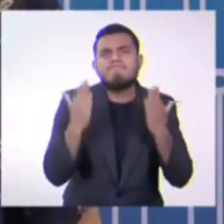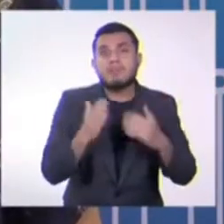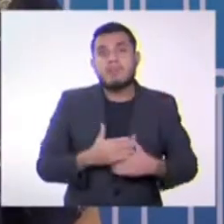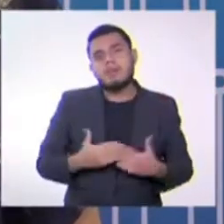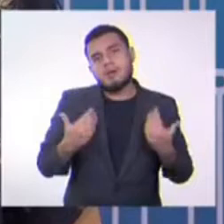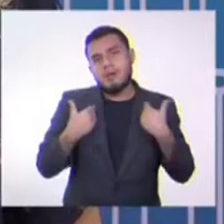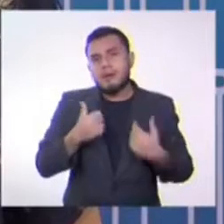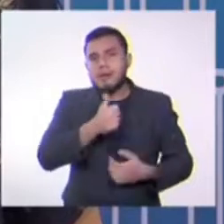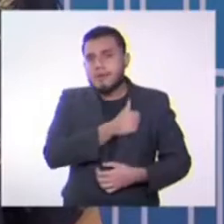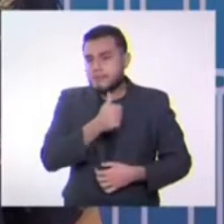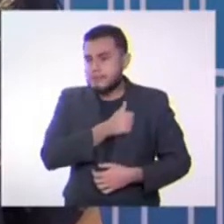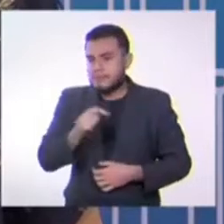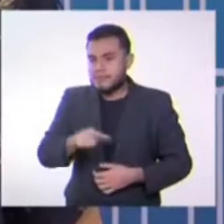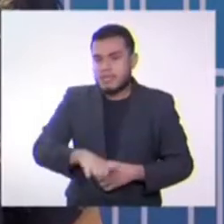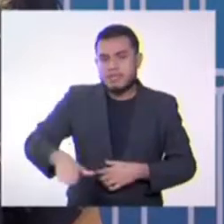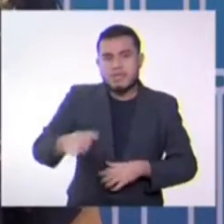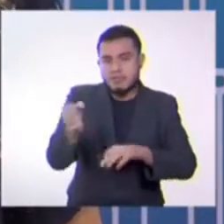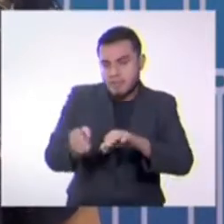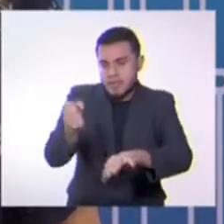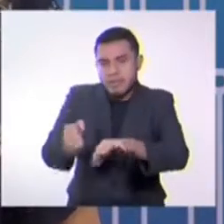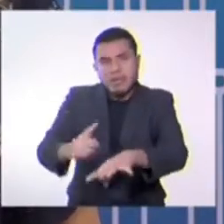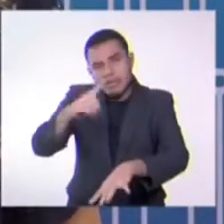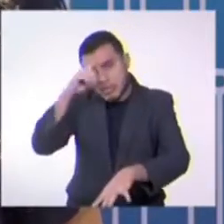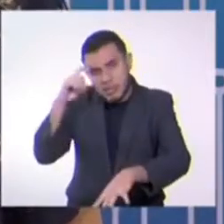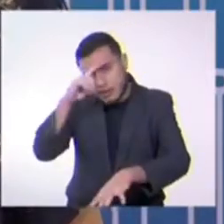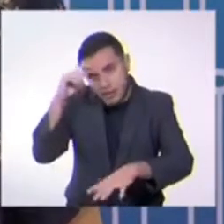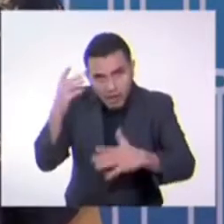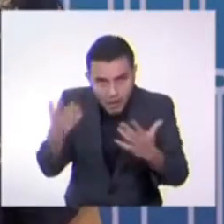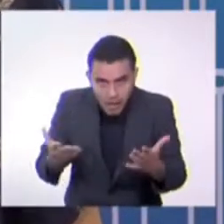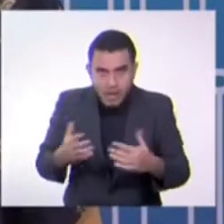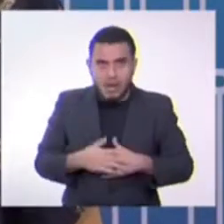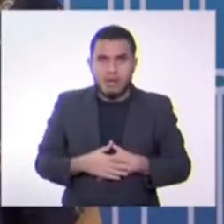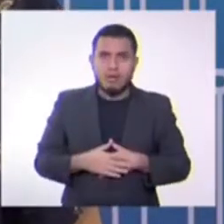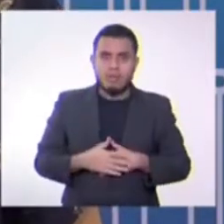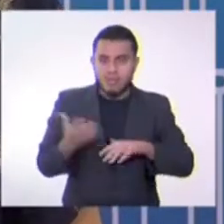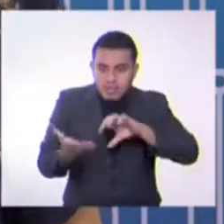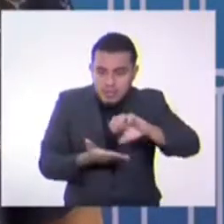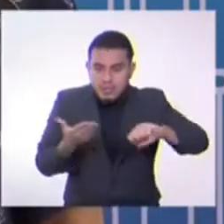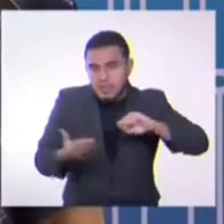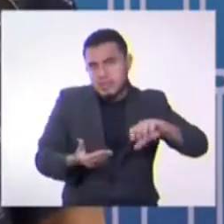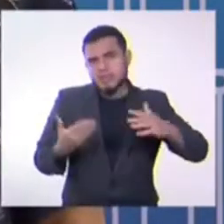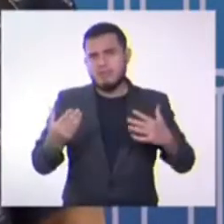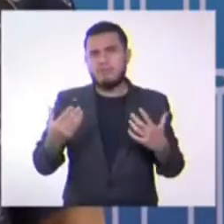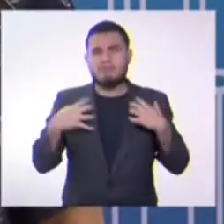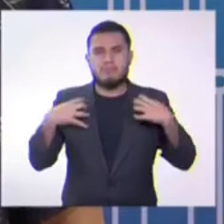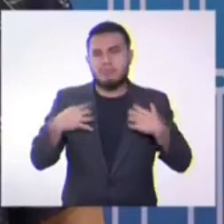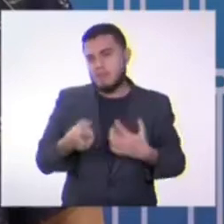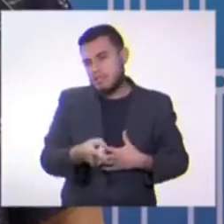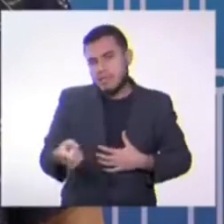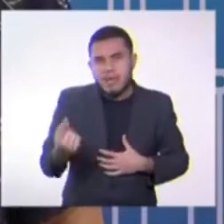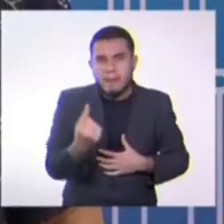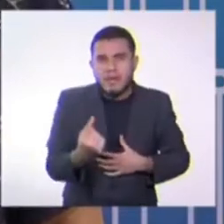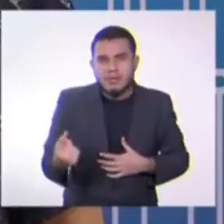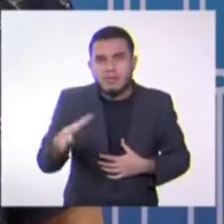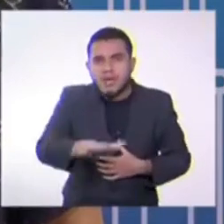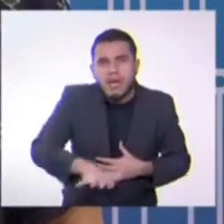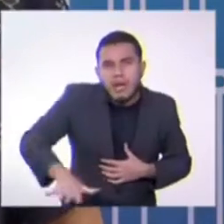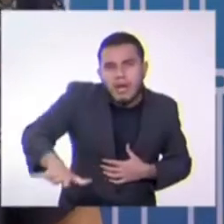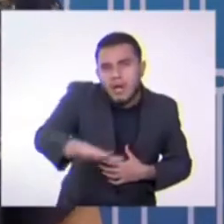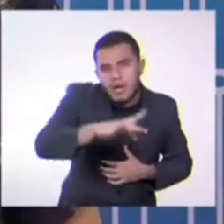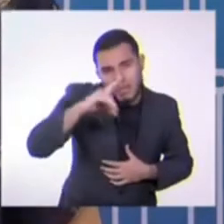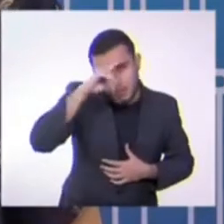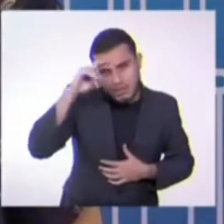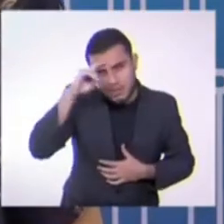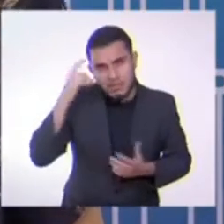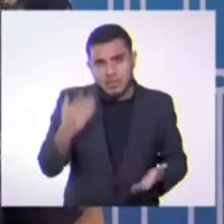la tierra para el cultivo, para poder sacar la subsistencia de estas personas campesinas. Entonces, ese